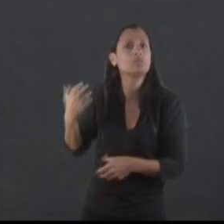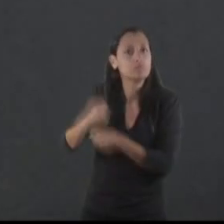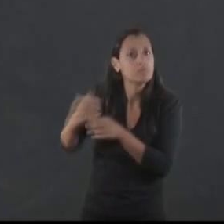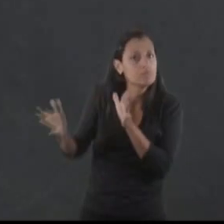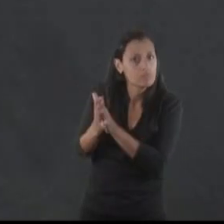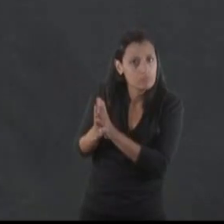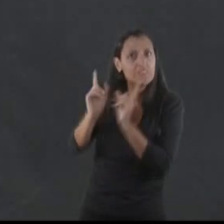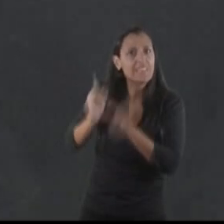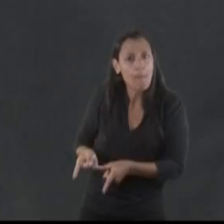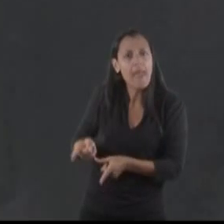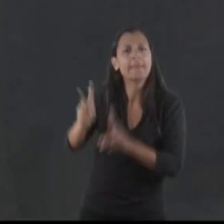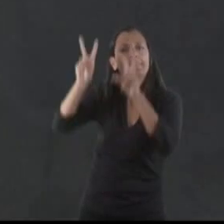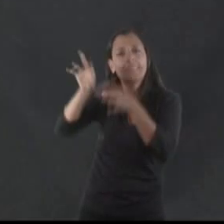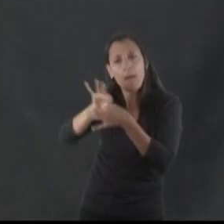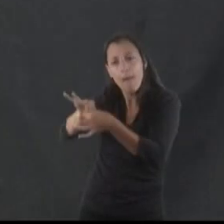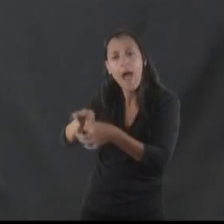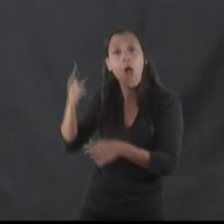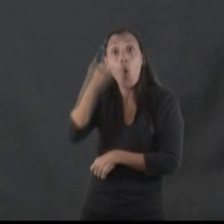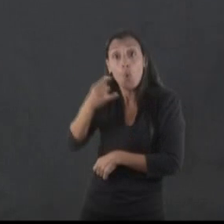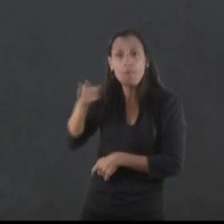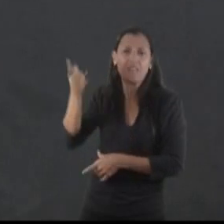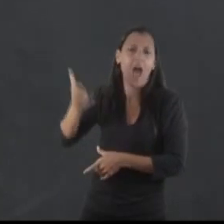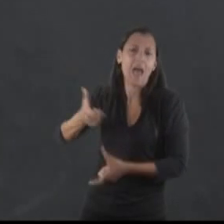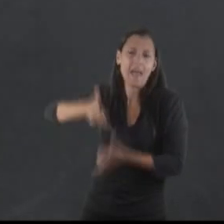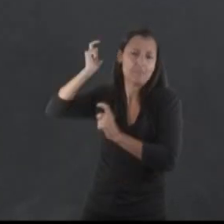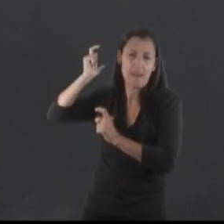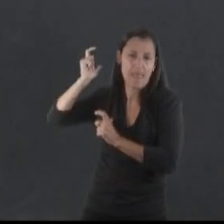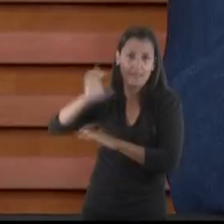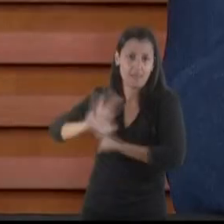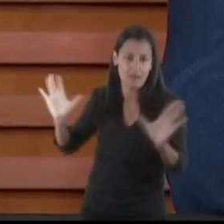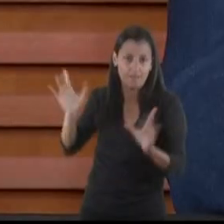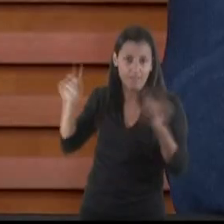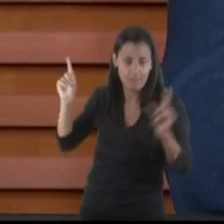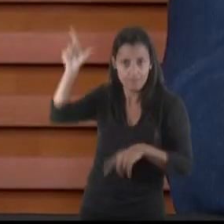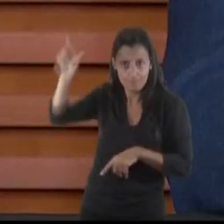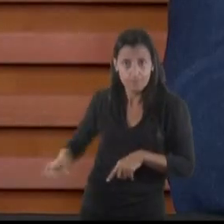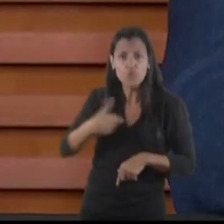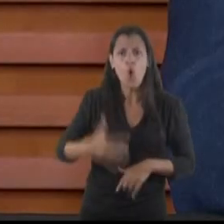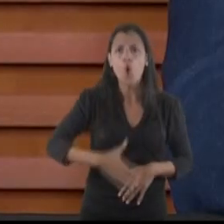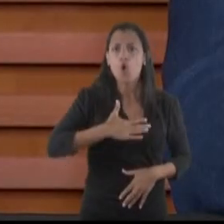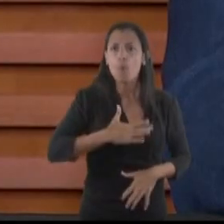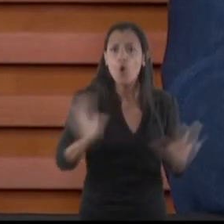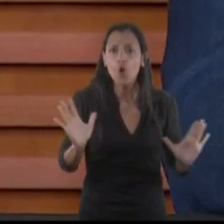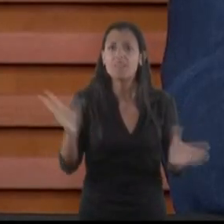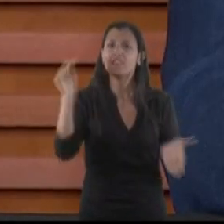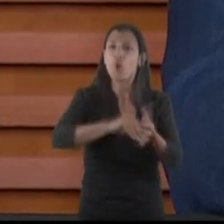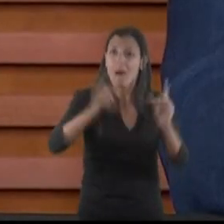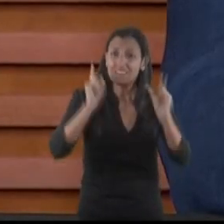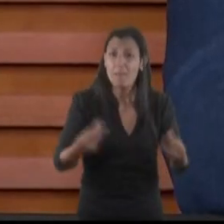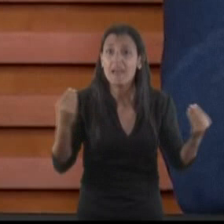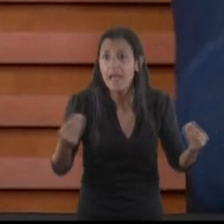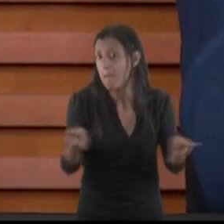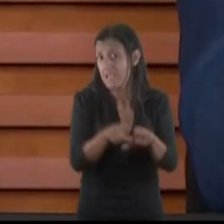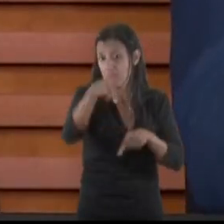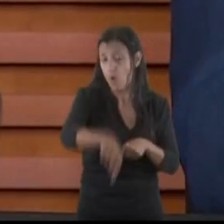en materia universitaria tiene una expertise singular. Me pone muy contento además que estemos desarrollando